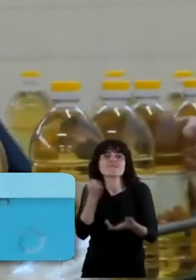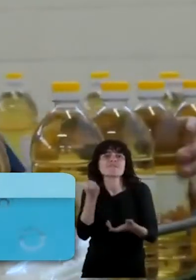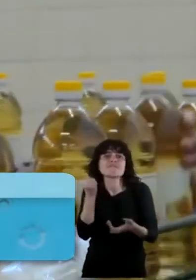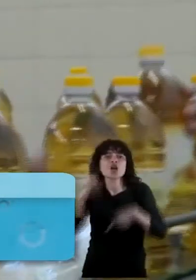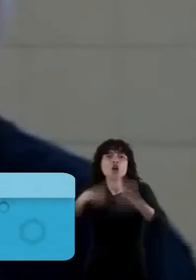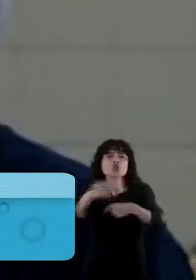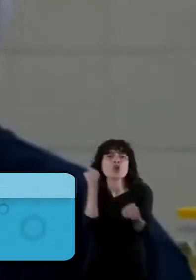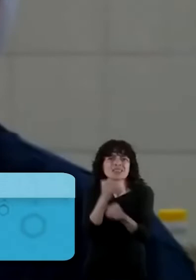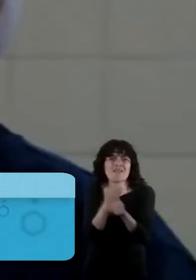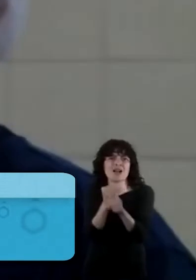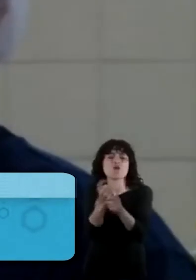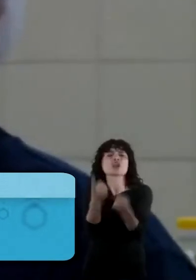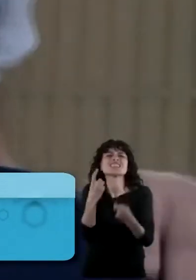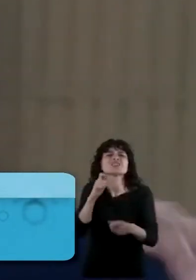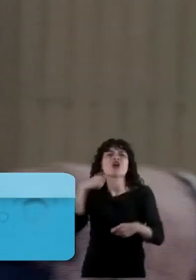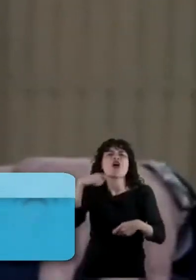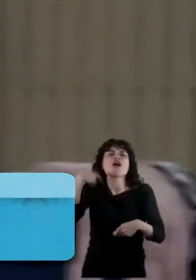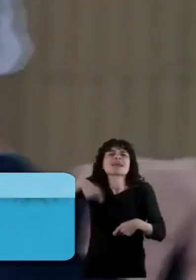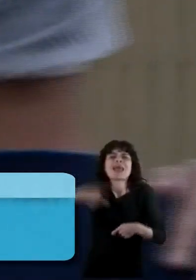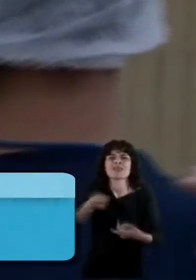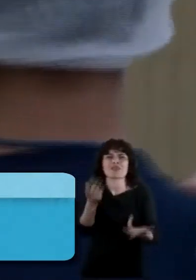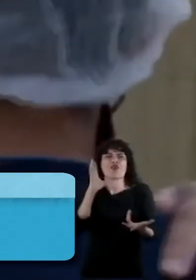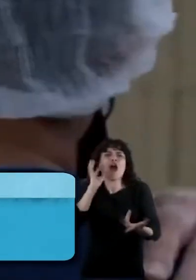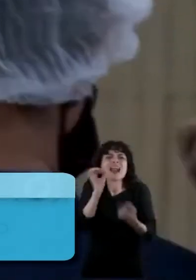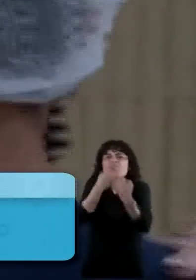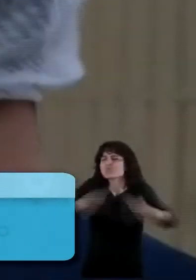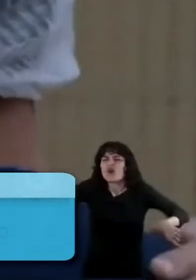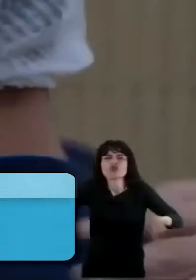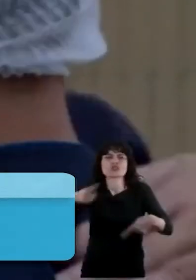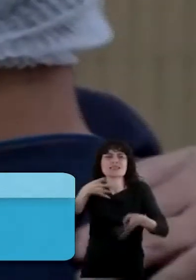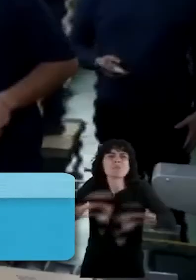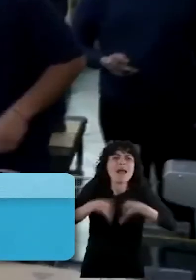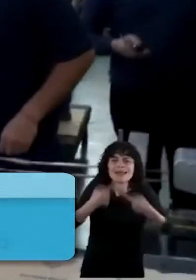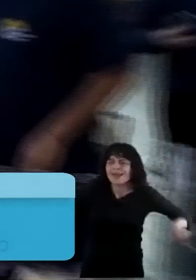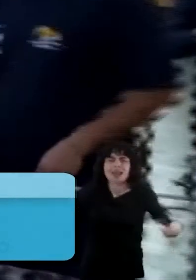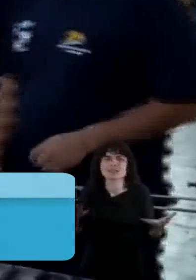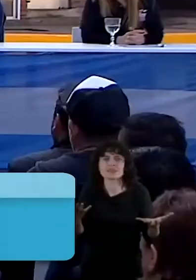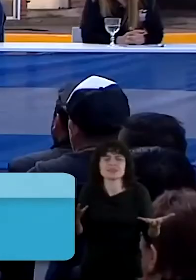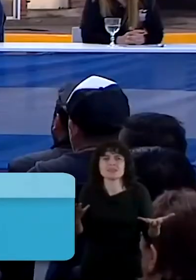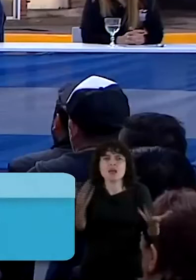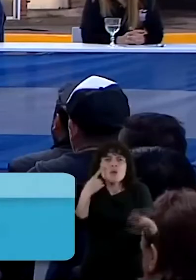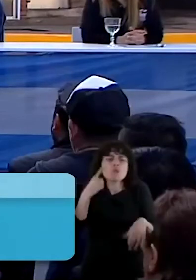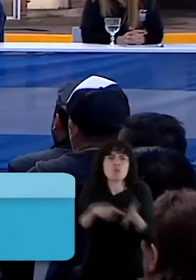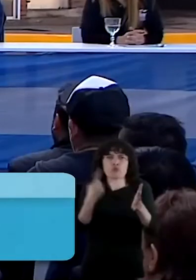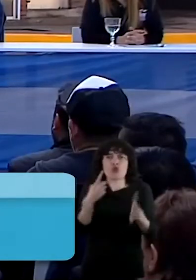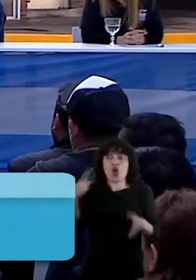los créditos, los recursos que le pedían al Estado, y trabajaban en la propiedad de otro que se había ido.